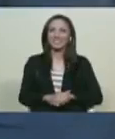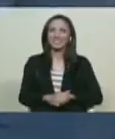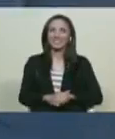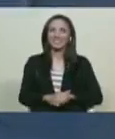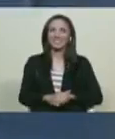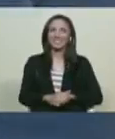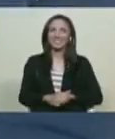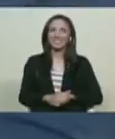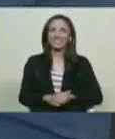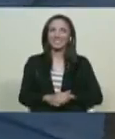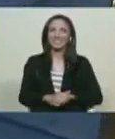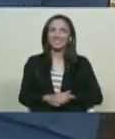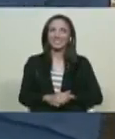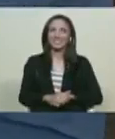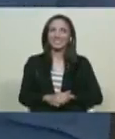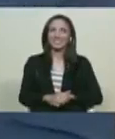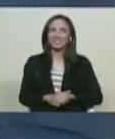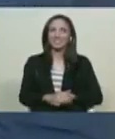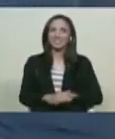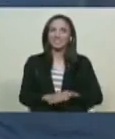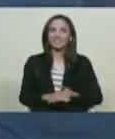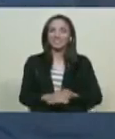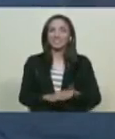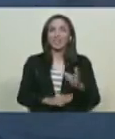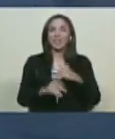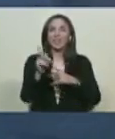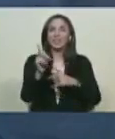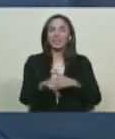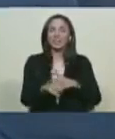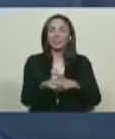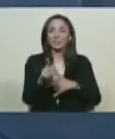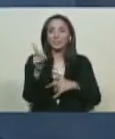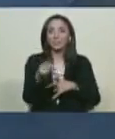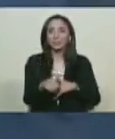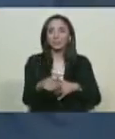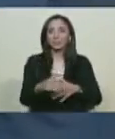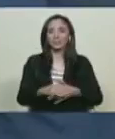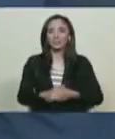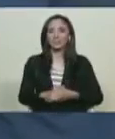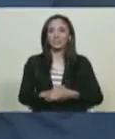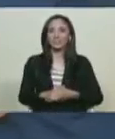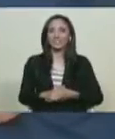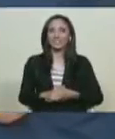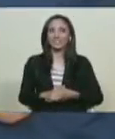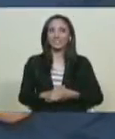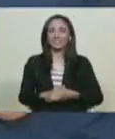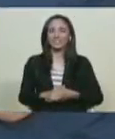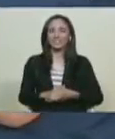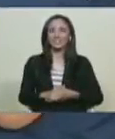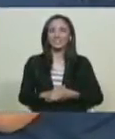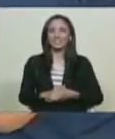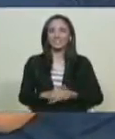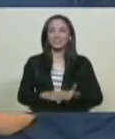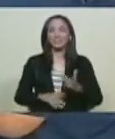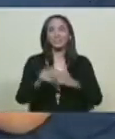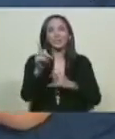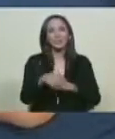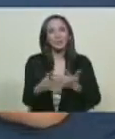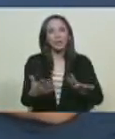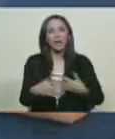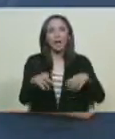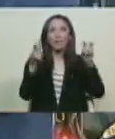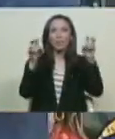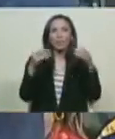central bolivariana, y ahora en esa caja de herramientas tiene algo nuevo, que son los